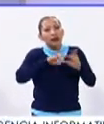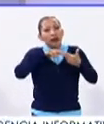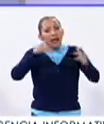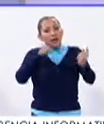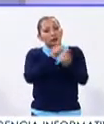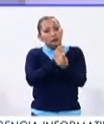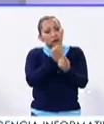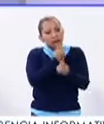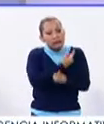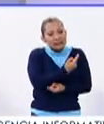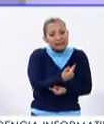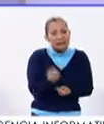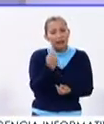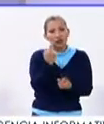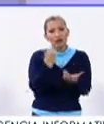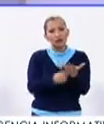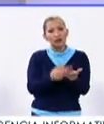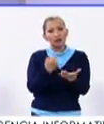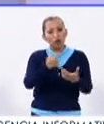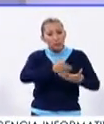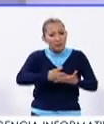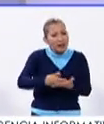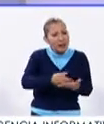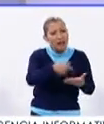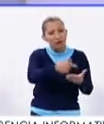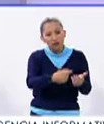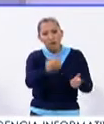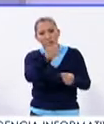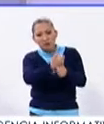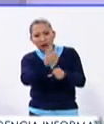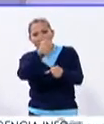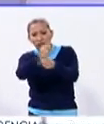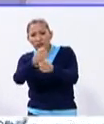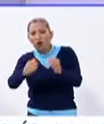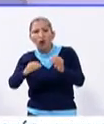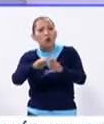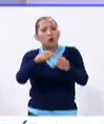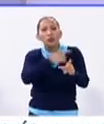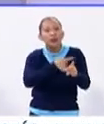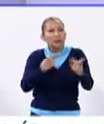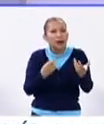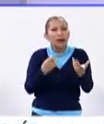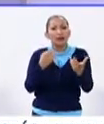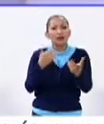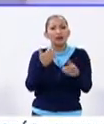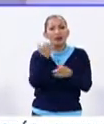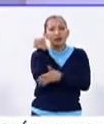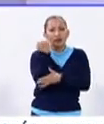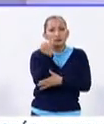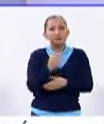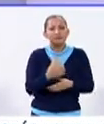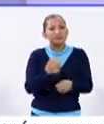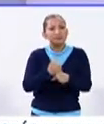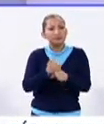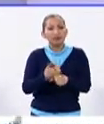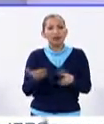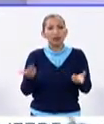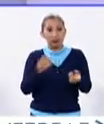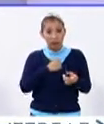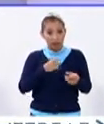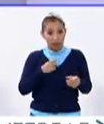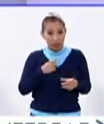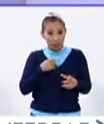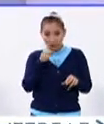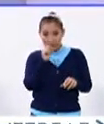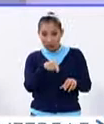relaciones de los niños en las primeras infancias, lo que es la primaria, ¿no? Preescolar, primaria. También debe de